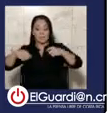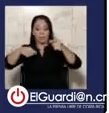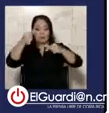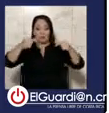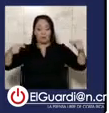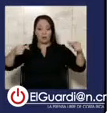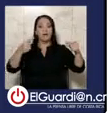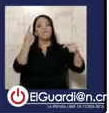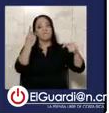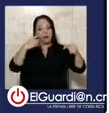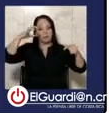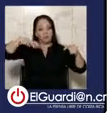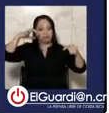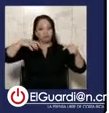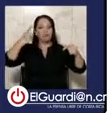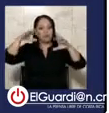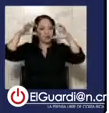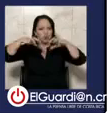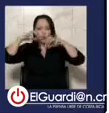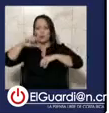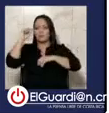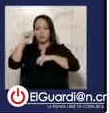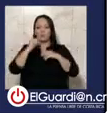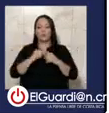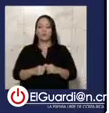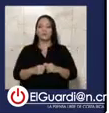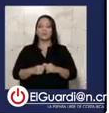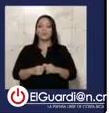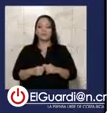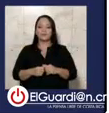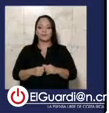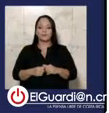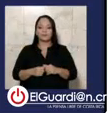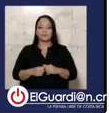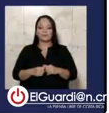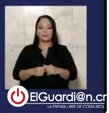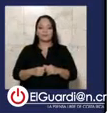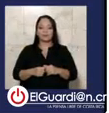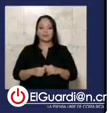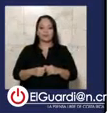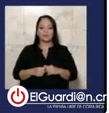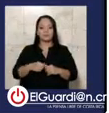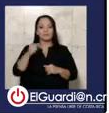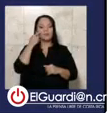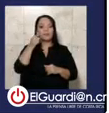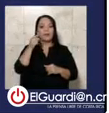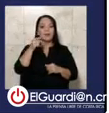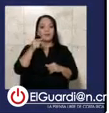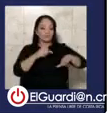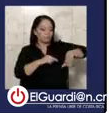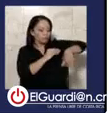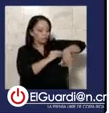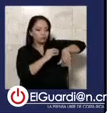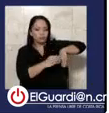un déficit de lluvia. Particularmente, como pueden ver abajo, lo que tenemos son las regiones climáticas del país, desde el